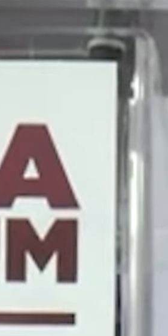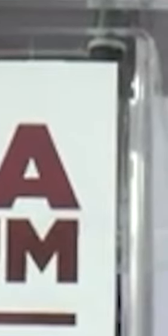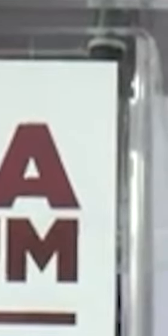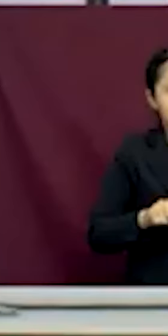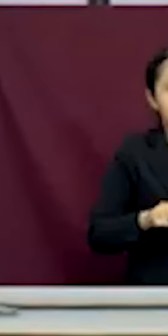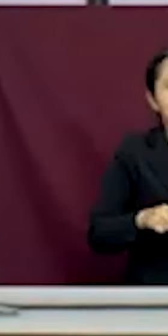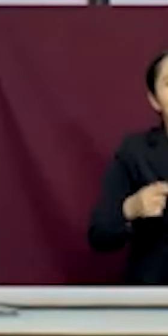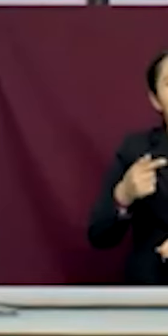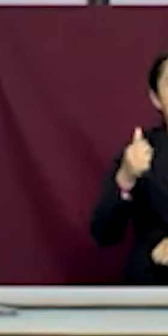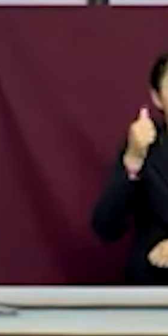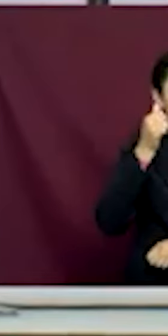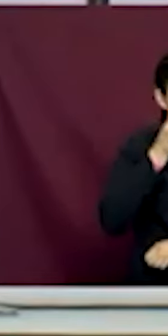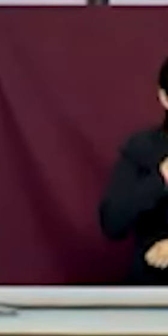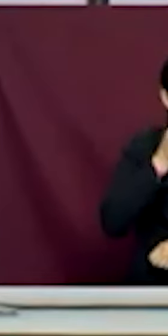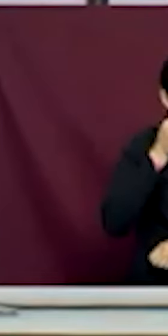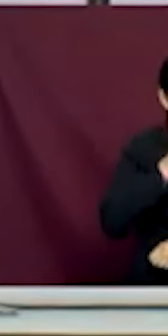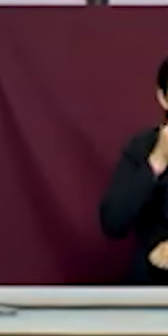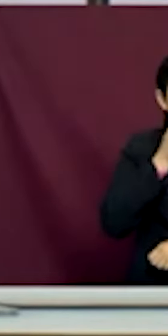Siempre